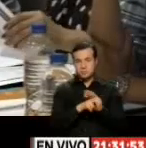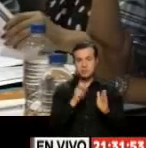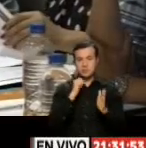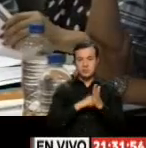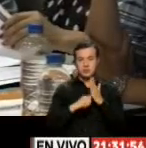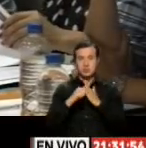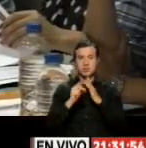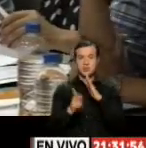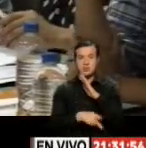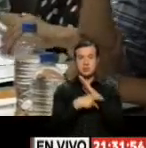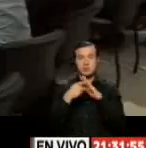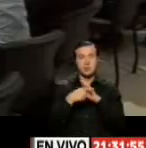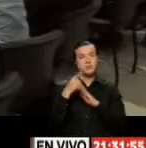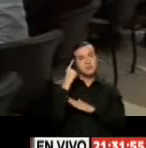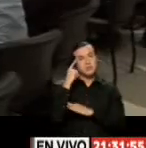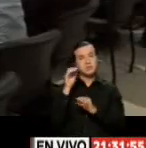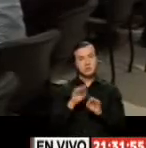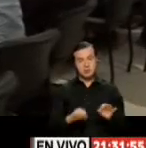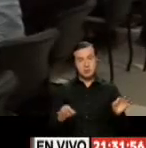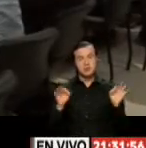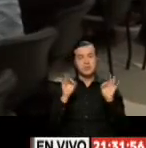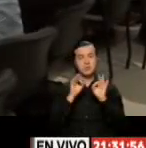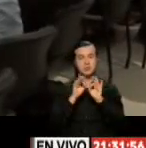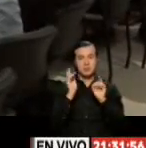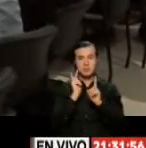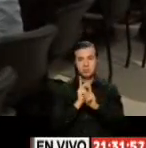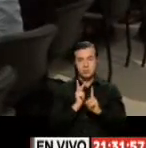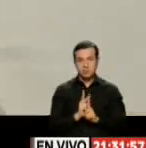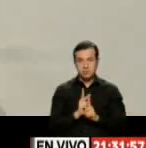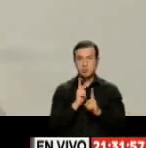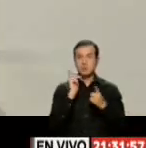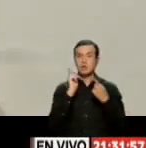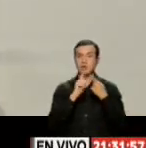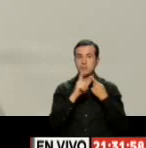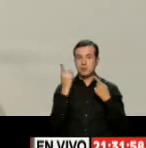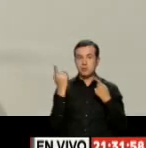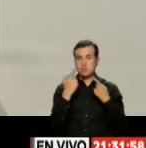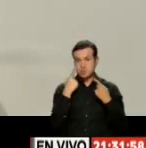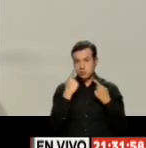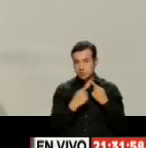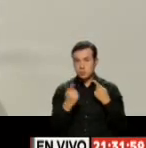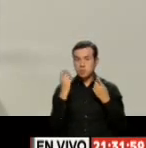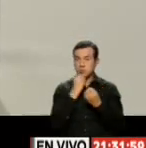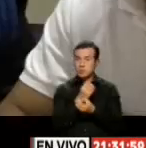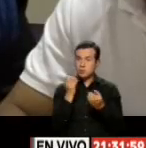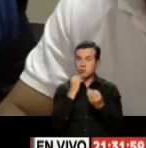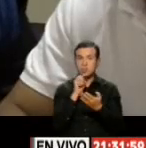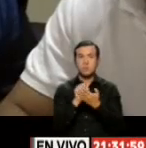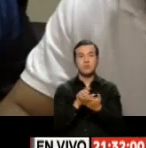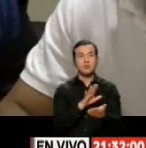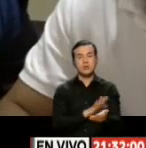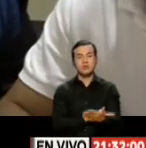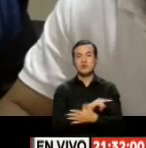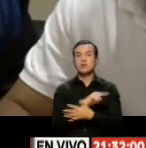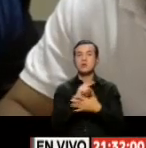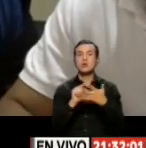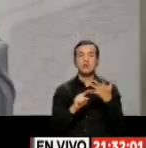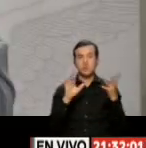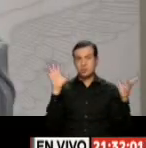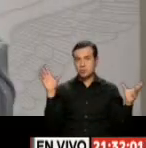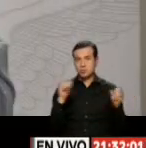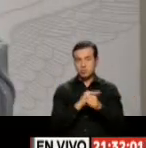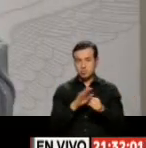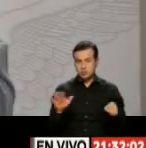ministro de Hidrocarburos considera vital ajustar ciertos aspectos. Primero, que el mecanismo de socialización de proyectos se lo ejecute